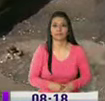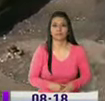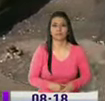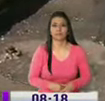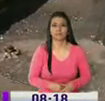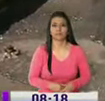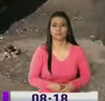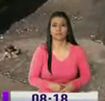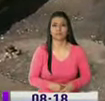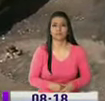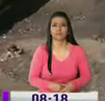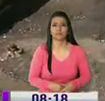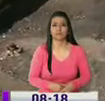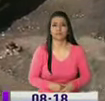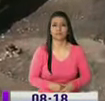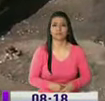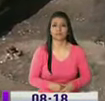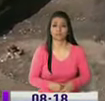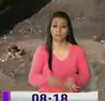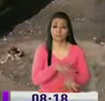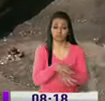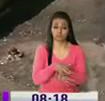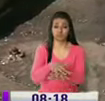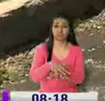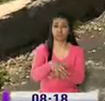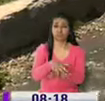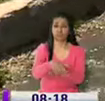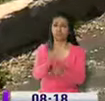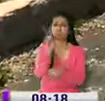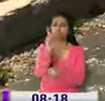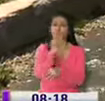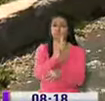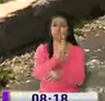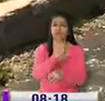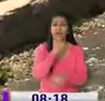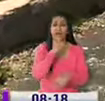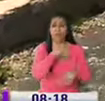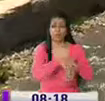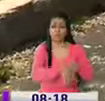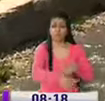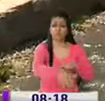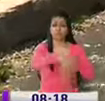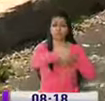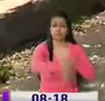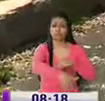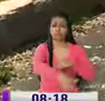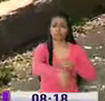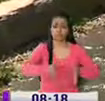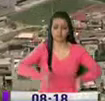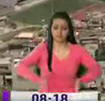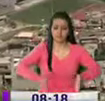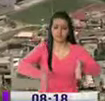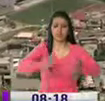No, lo que se escucha no es un lago o un río cerca. Son miles de litros de agua que se desperdician en la calle C del barrio Oriente